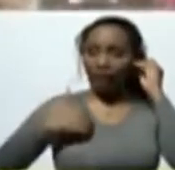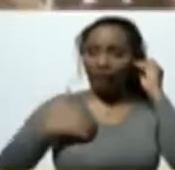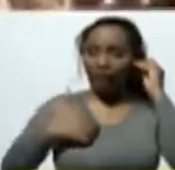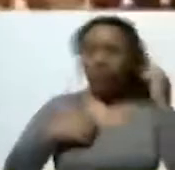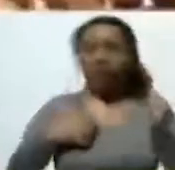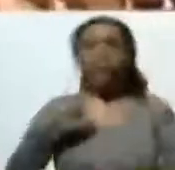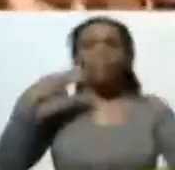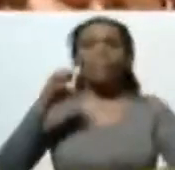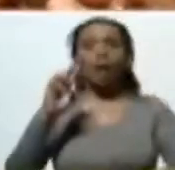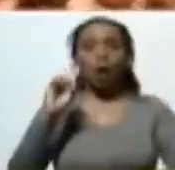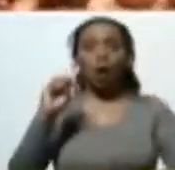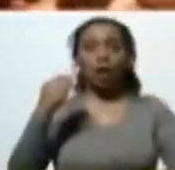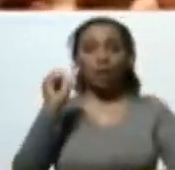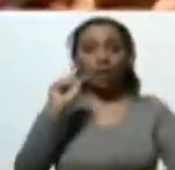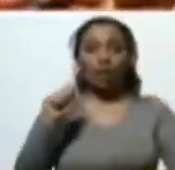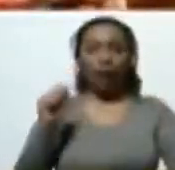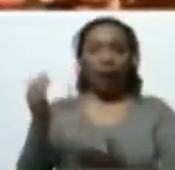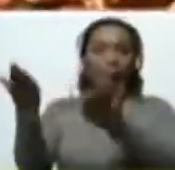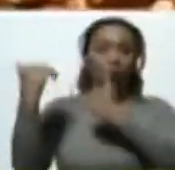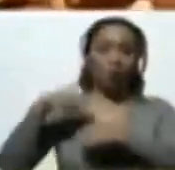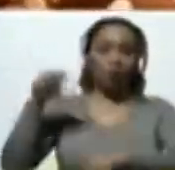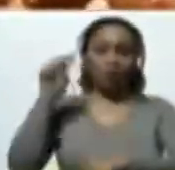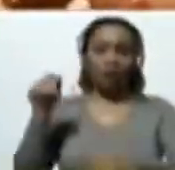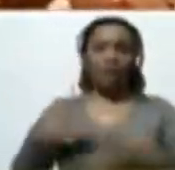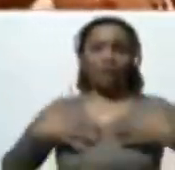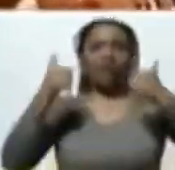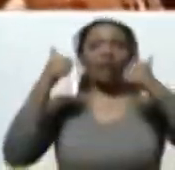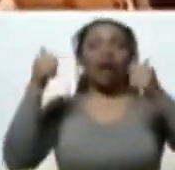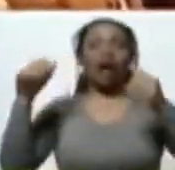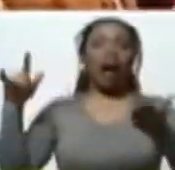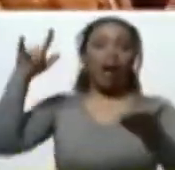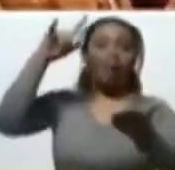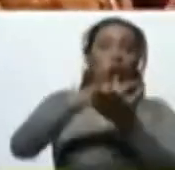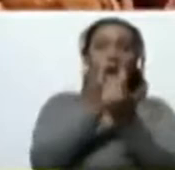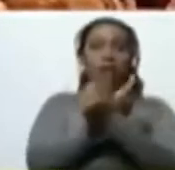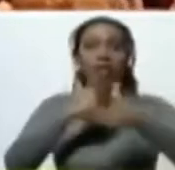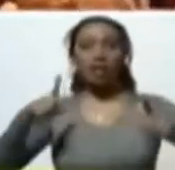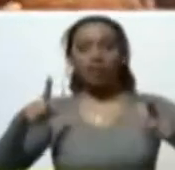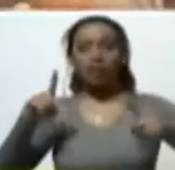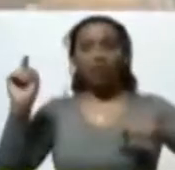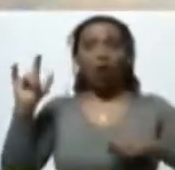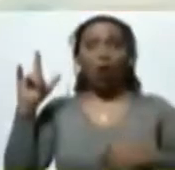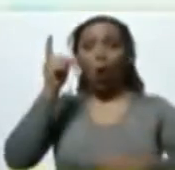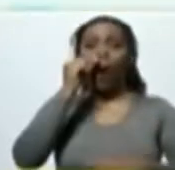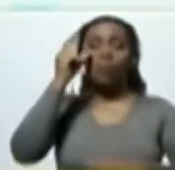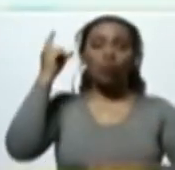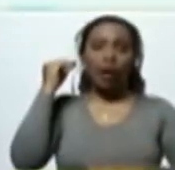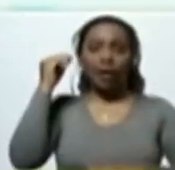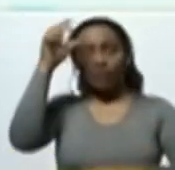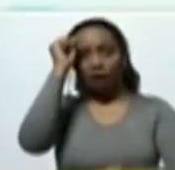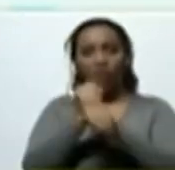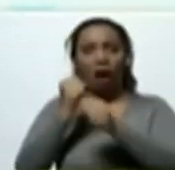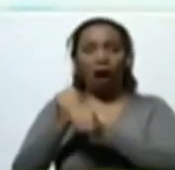peronista, para Venezuela, para el rescate del avión, para la liberación de los pilotos secuestrados. Pido